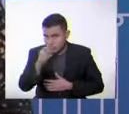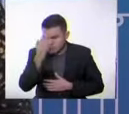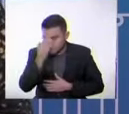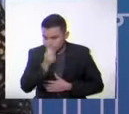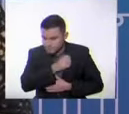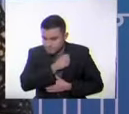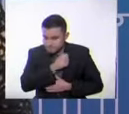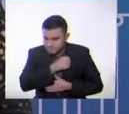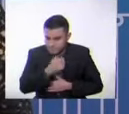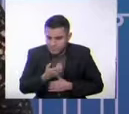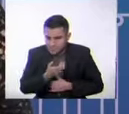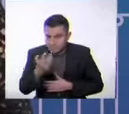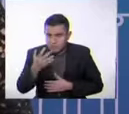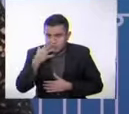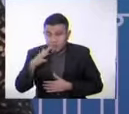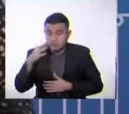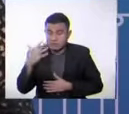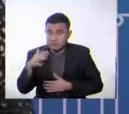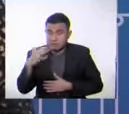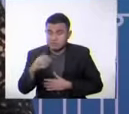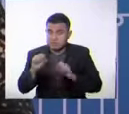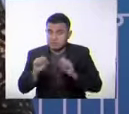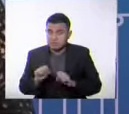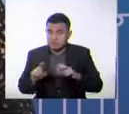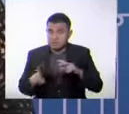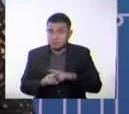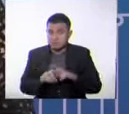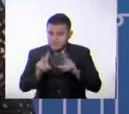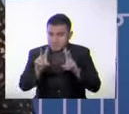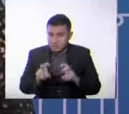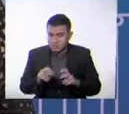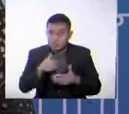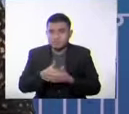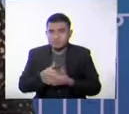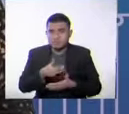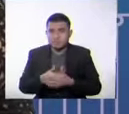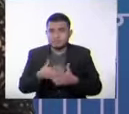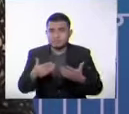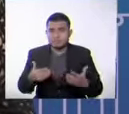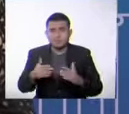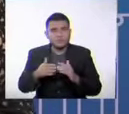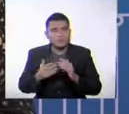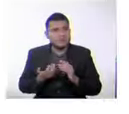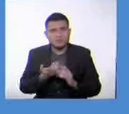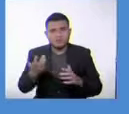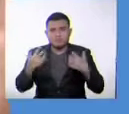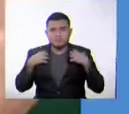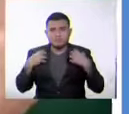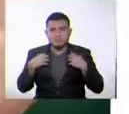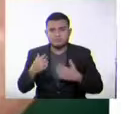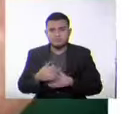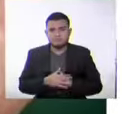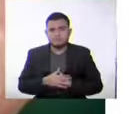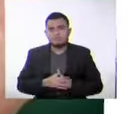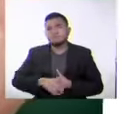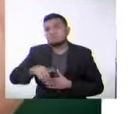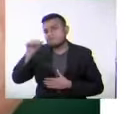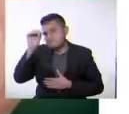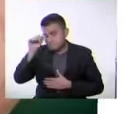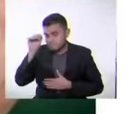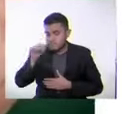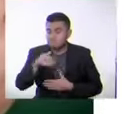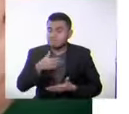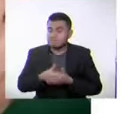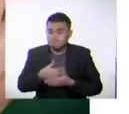aquellas situaciones de riesgo que pueden haber en esta etapa y a lo largo de la vida. Entonces, he de ejercer también una